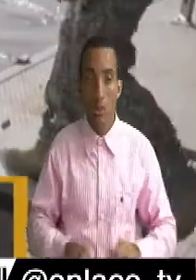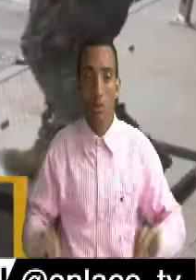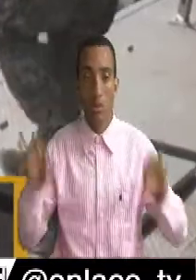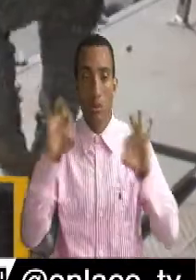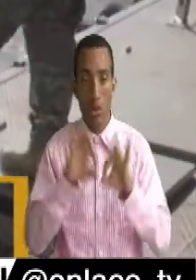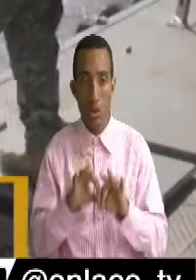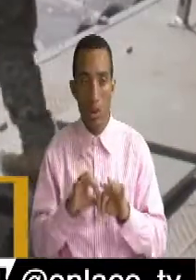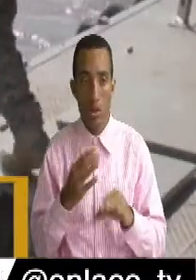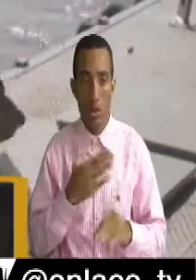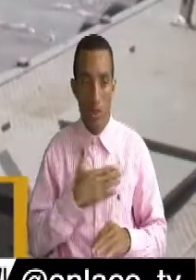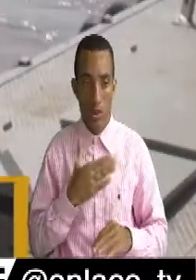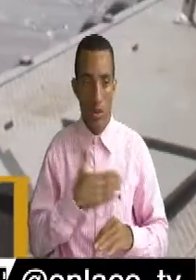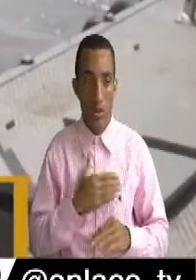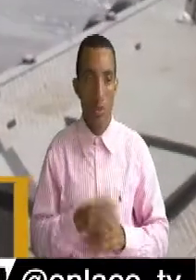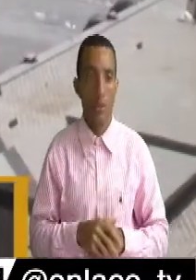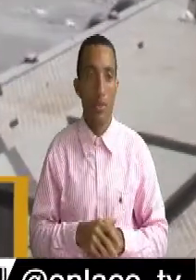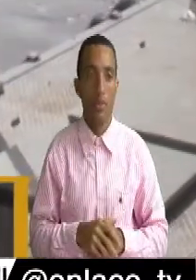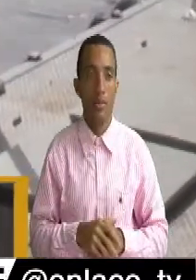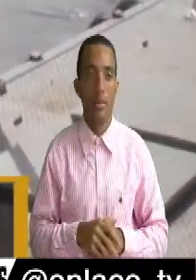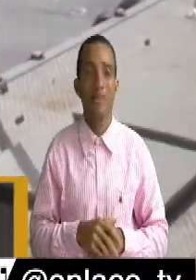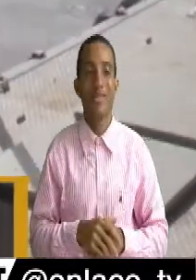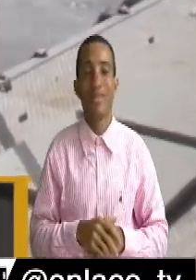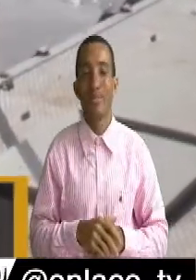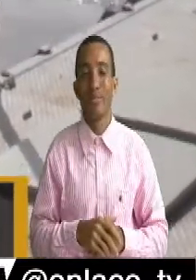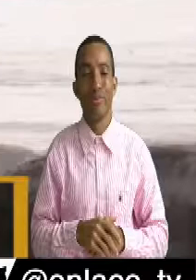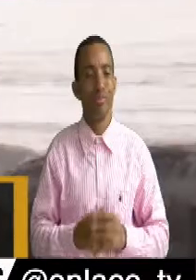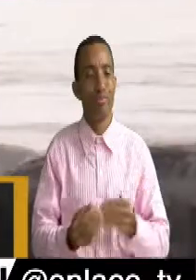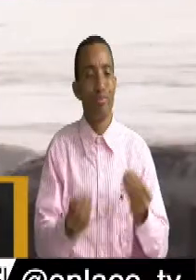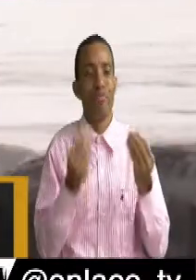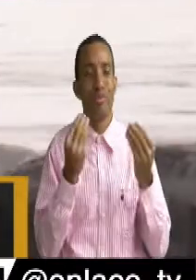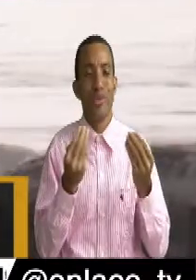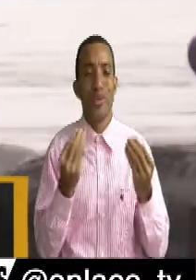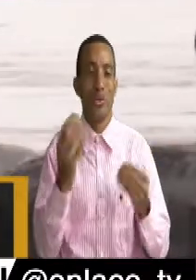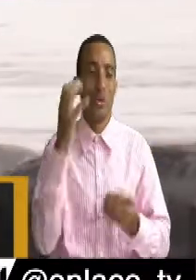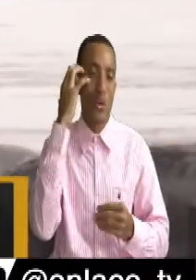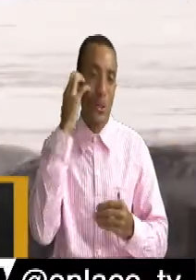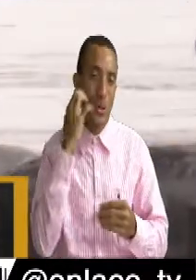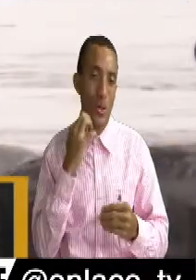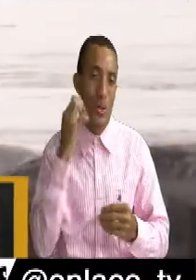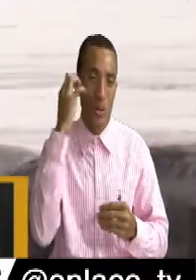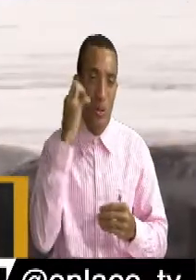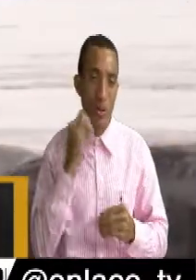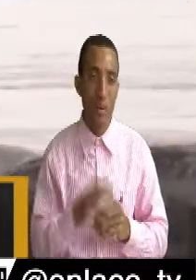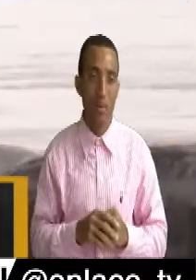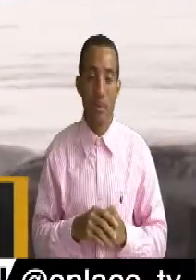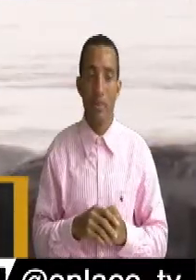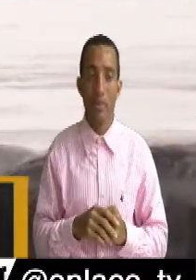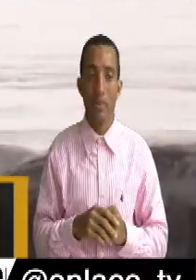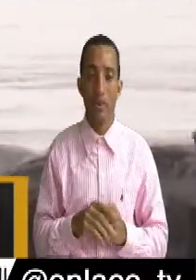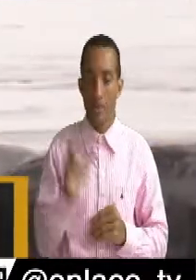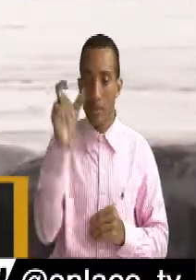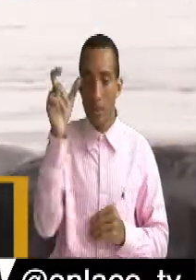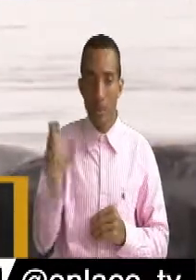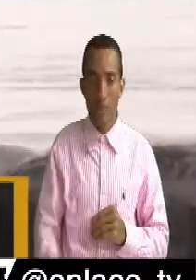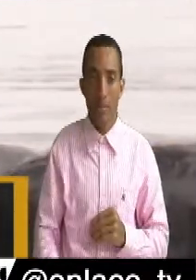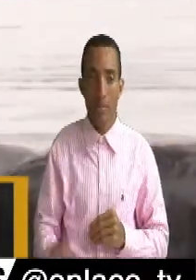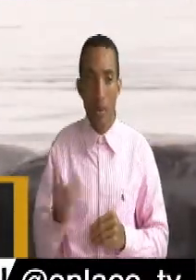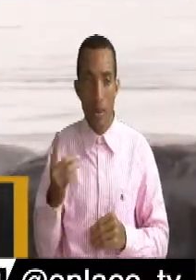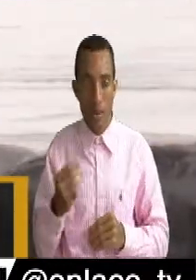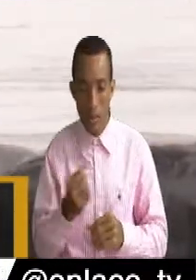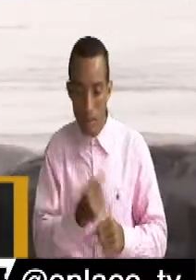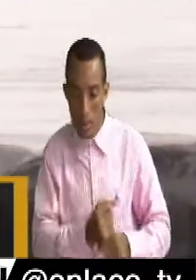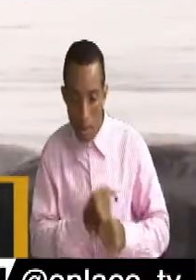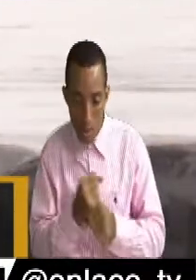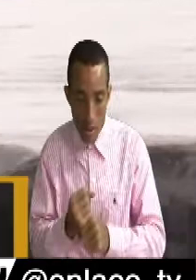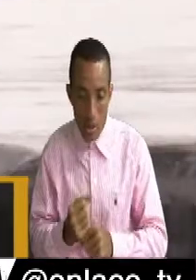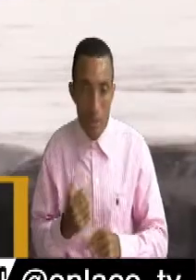motor, porque se han presentado muchos robos sobre el río Magdalena, pero si ningún pescador, si ningún chalupero pues lleva los papeles